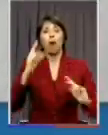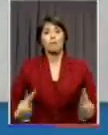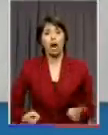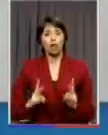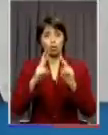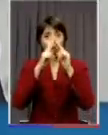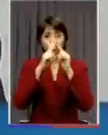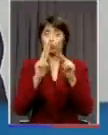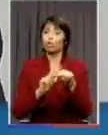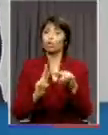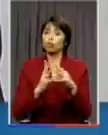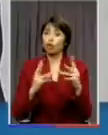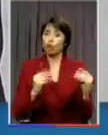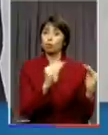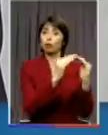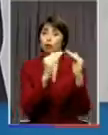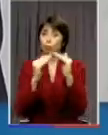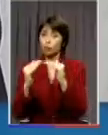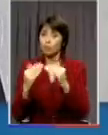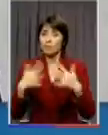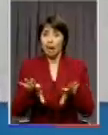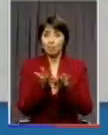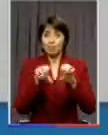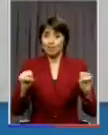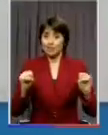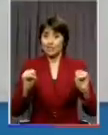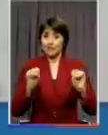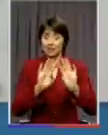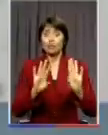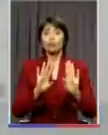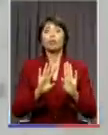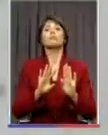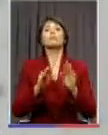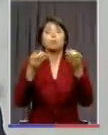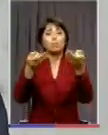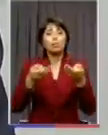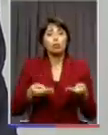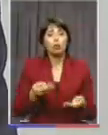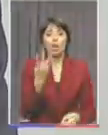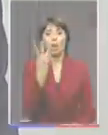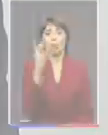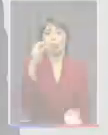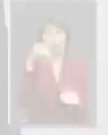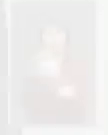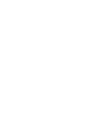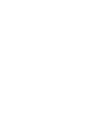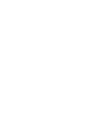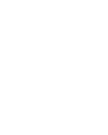Las soluciones habitacionales terminadas alcanzan ya a 40.000.